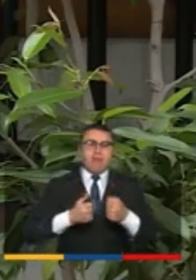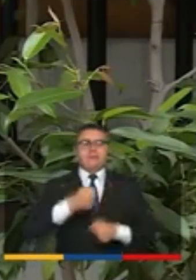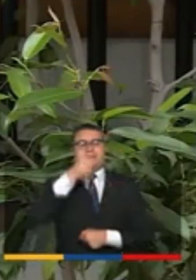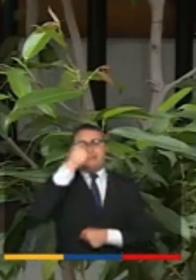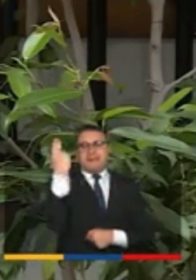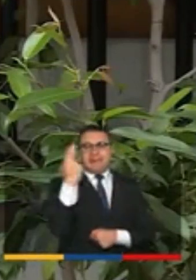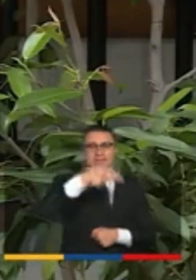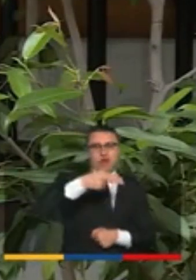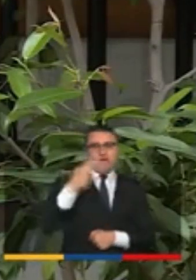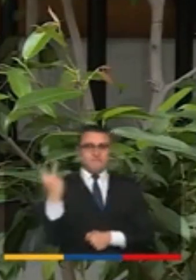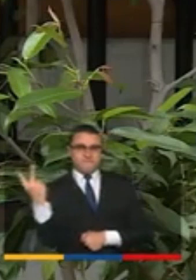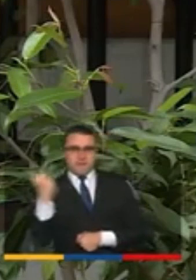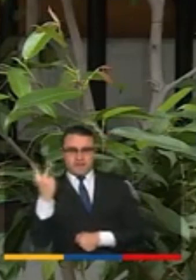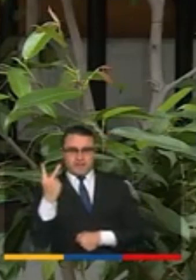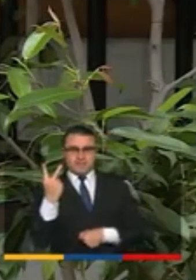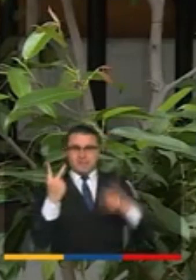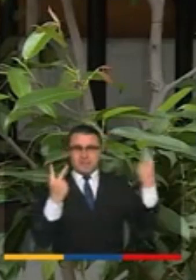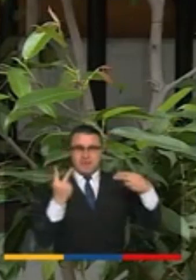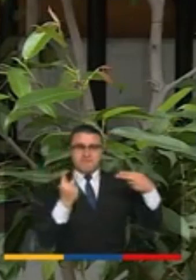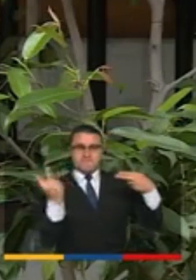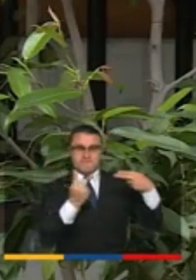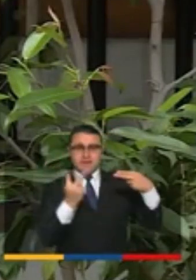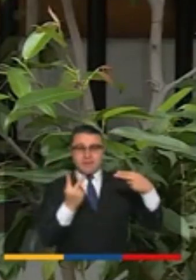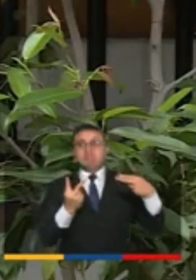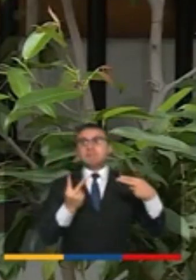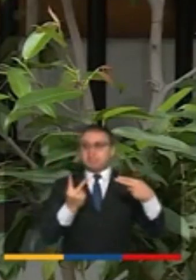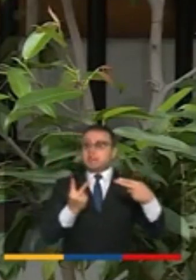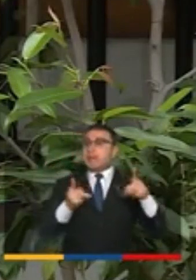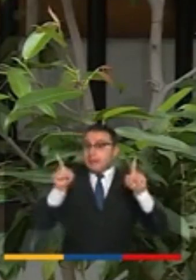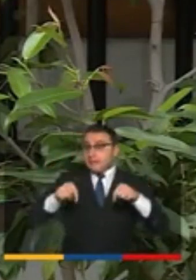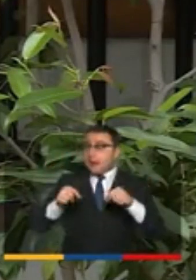compartir experiencias y avances de ambos países en esta materia.